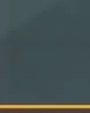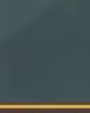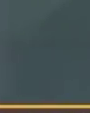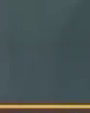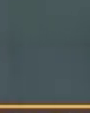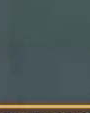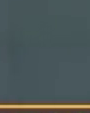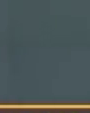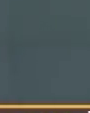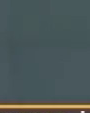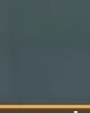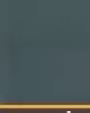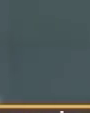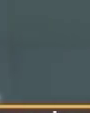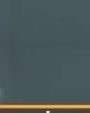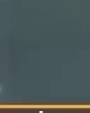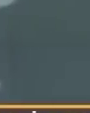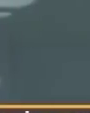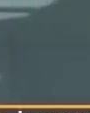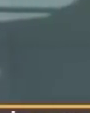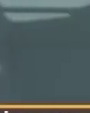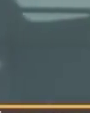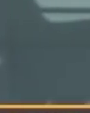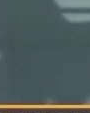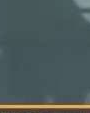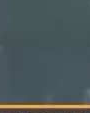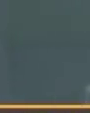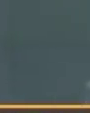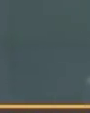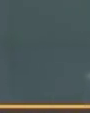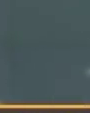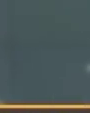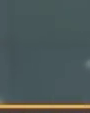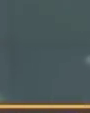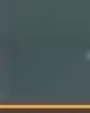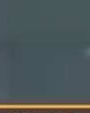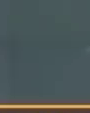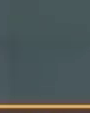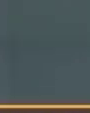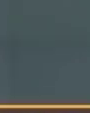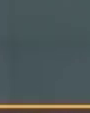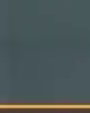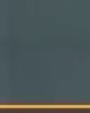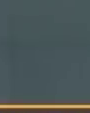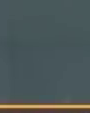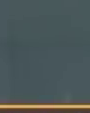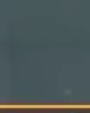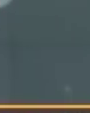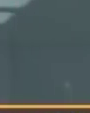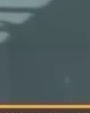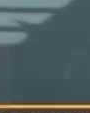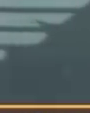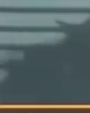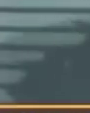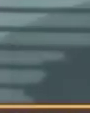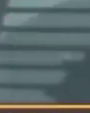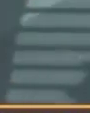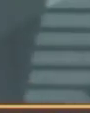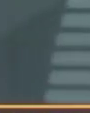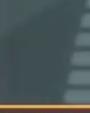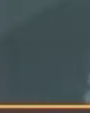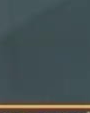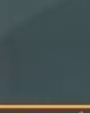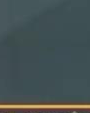ahora vamos con información completamente en vivo. Nos vamos a la vicepresidencia, a la sede de la vicepresidencia de la República para escuchar declaraciones del